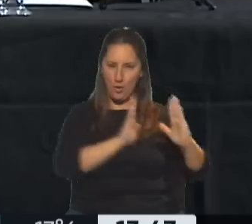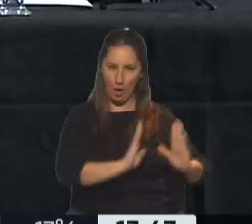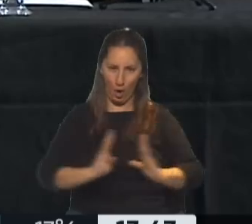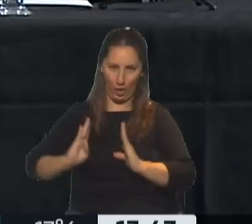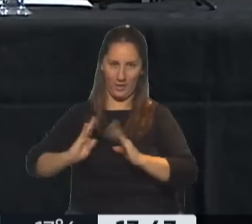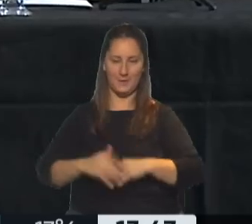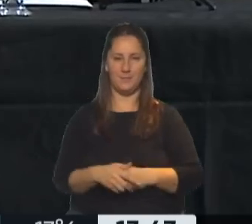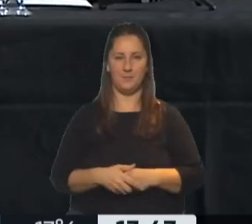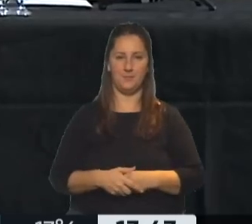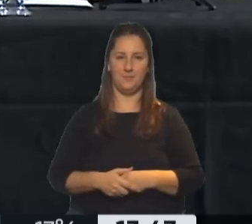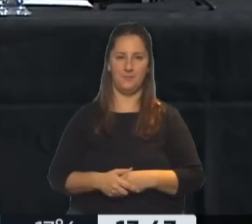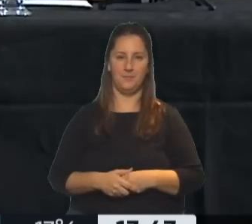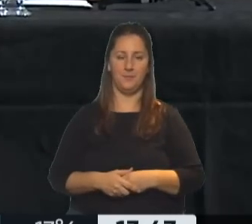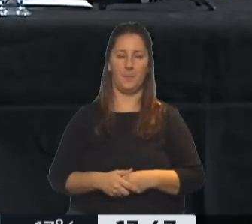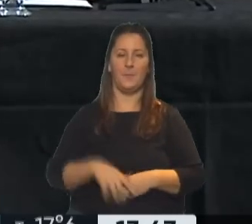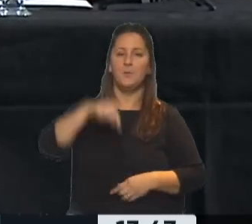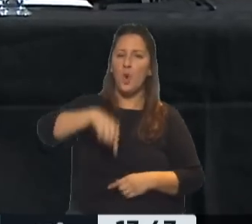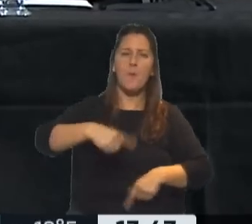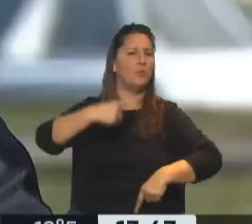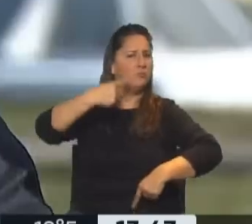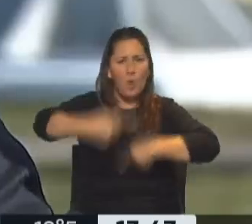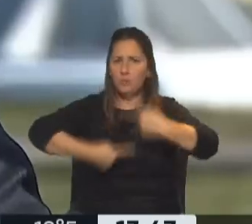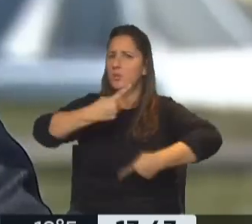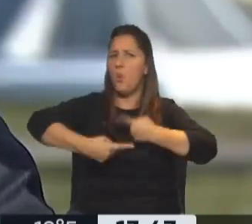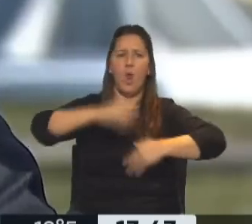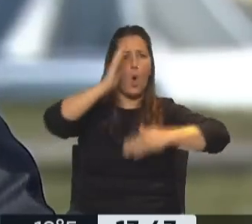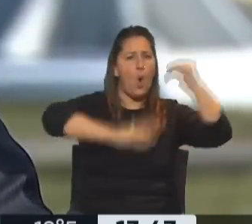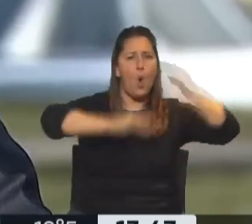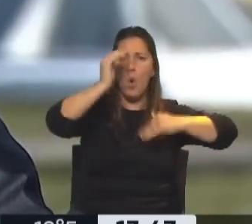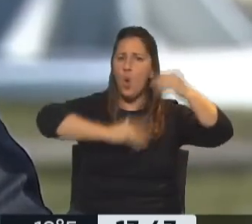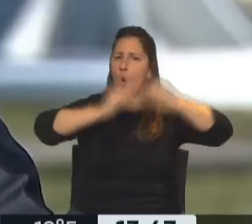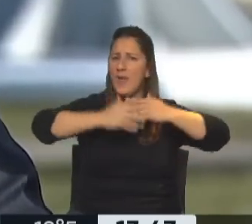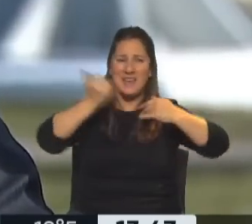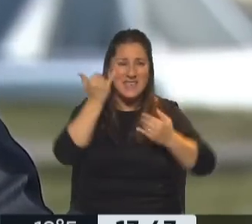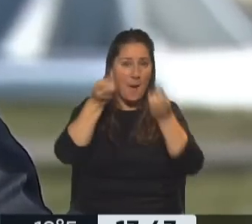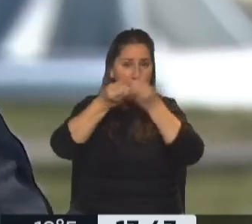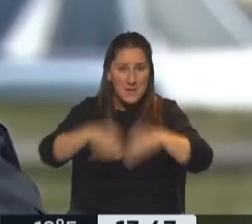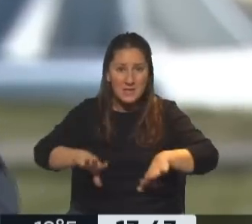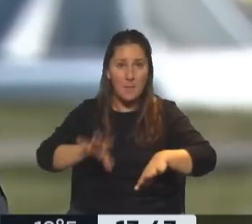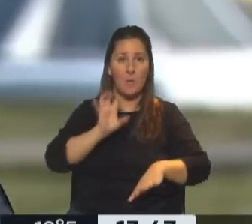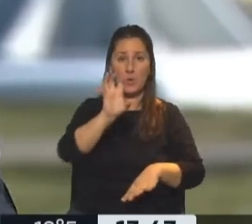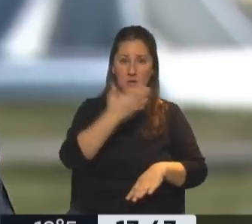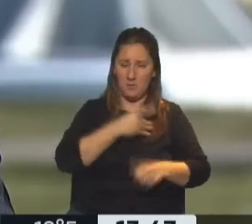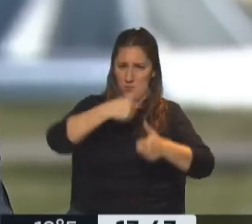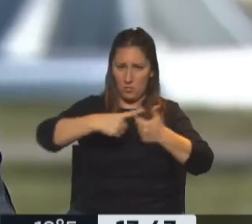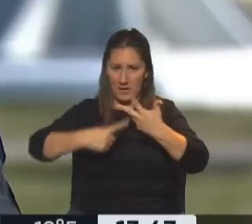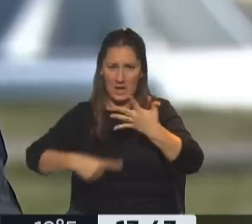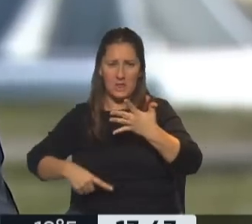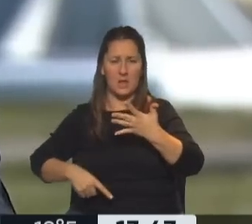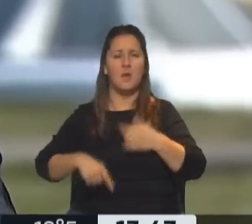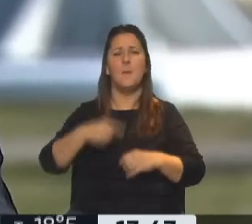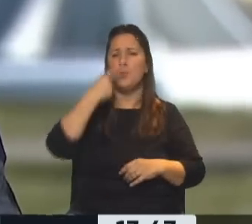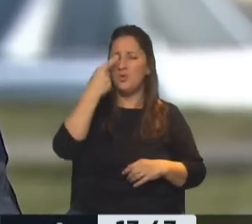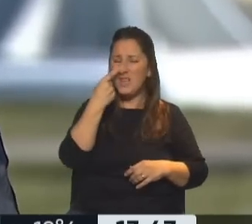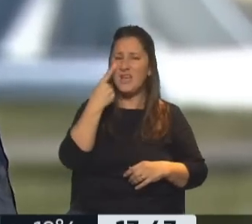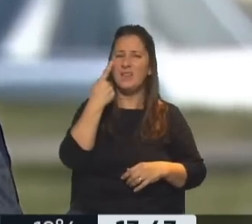Y vamos a seguir adelante con las obras que tenemos emprendidas en Santa Fe, que son múltiples, porque era muy